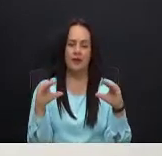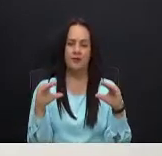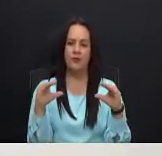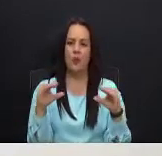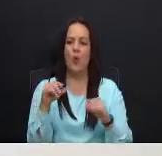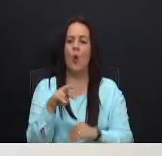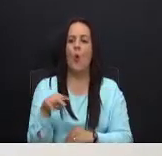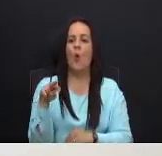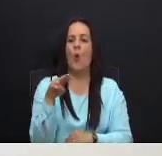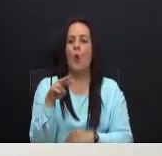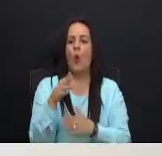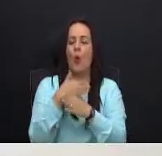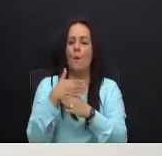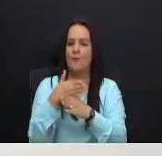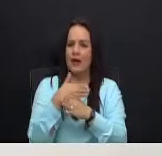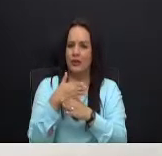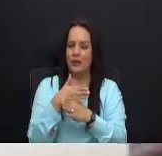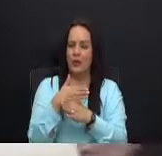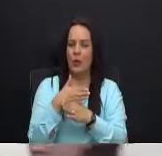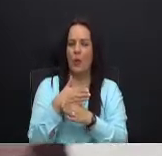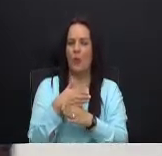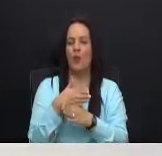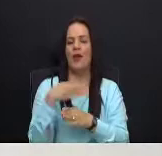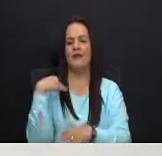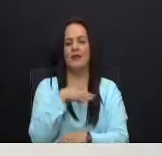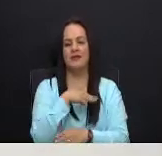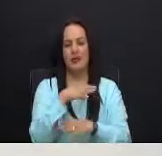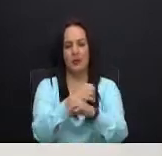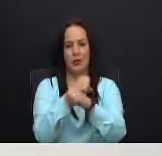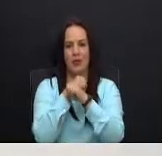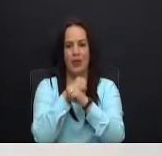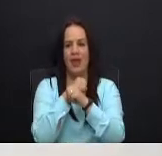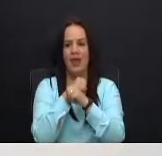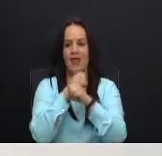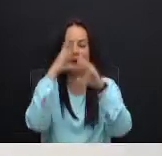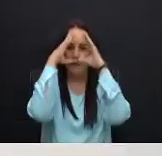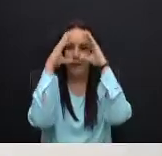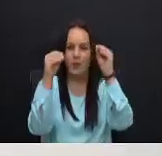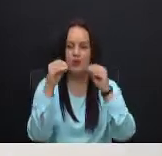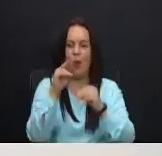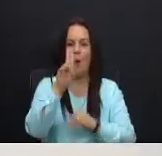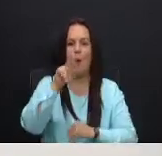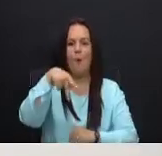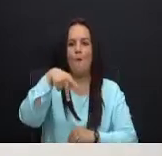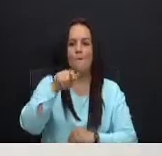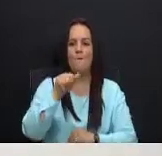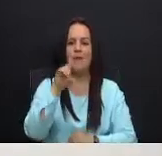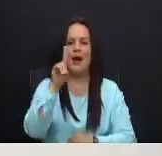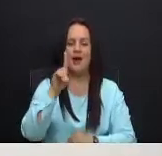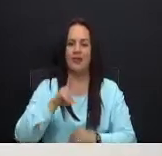¿Compartió el Ministerio de Seguridad información con la UPAD?